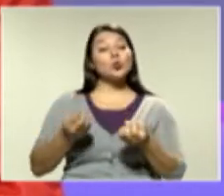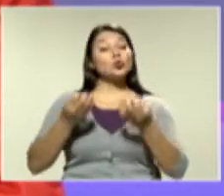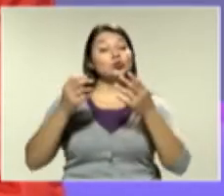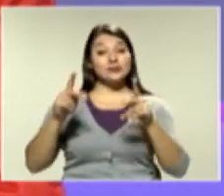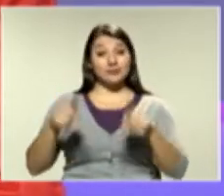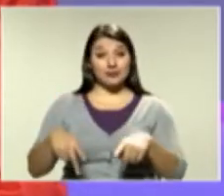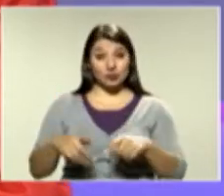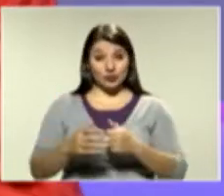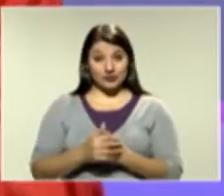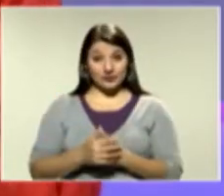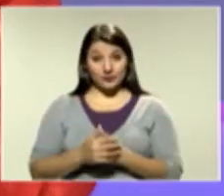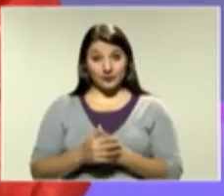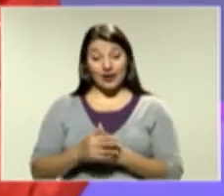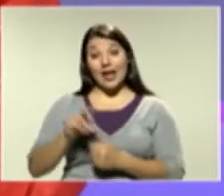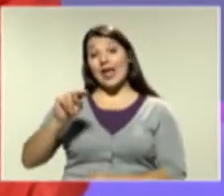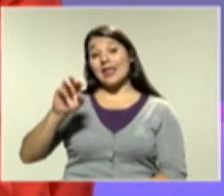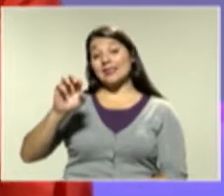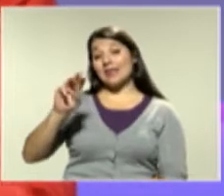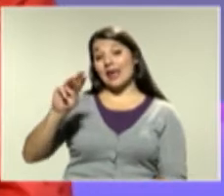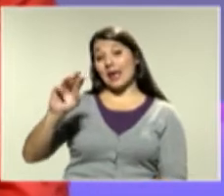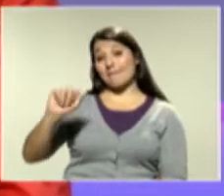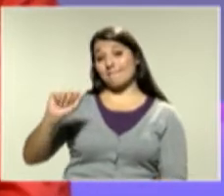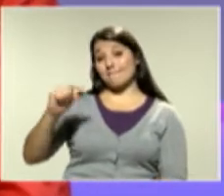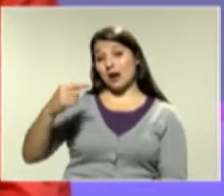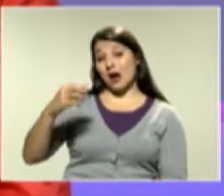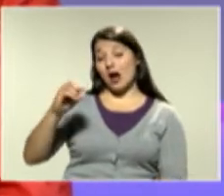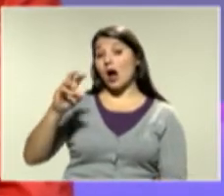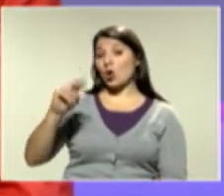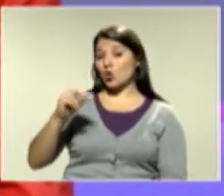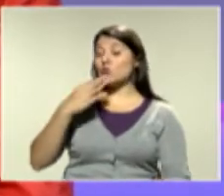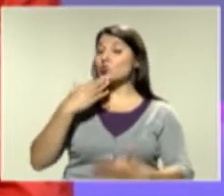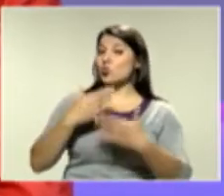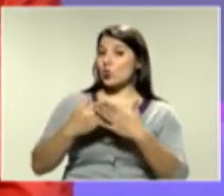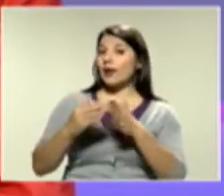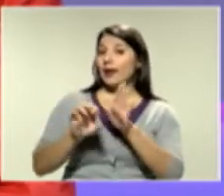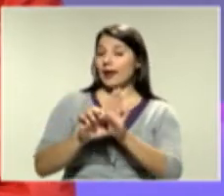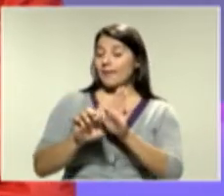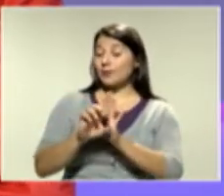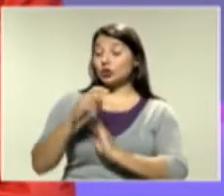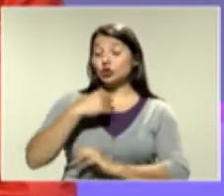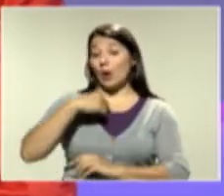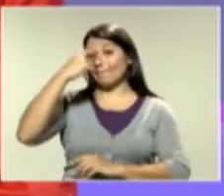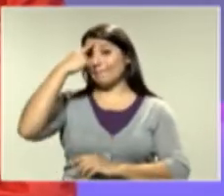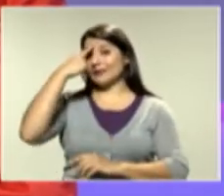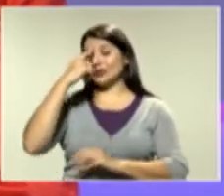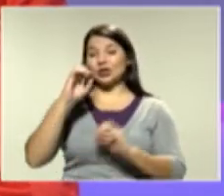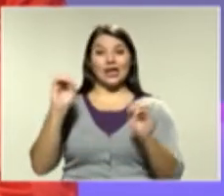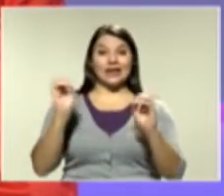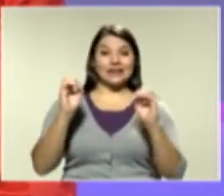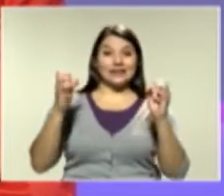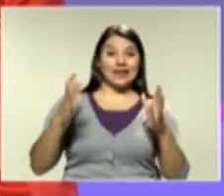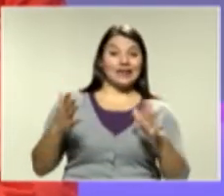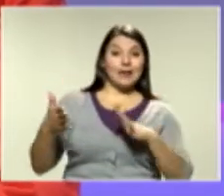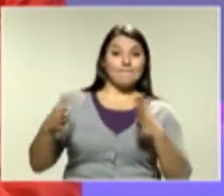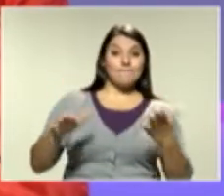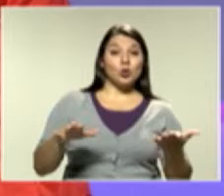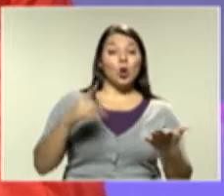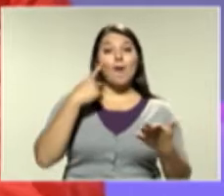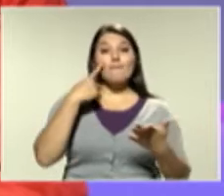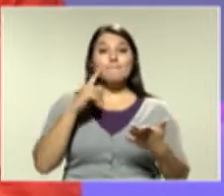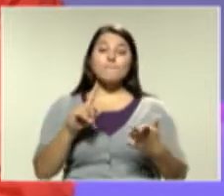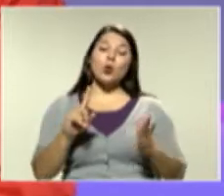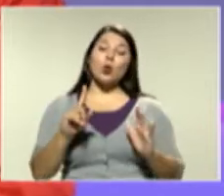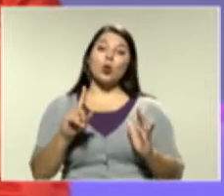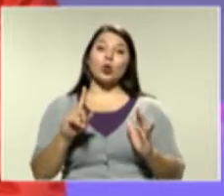¿verdad? El Nemagón o el DSP sí fue un buen ejemplo. Ahora yo pienso que nadie murió directamente por una